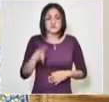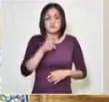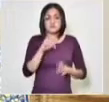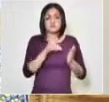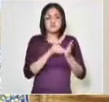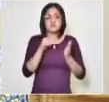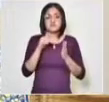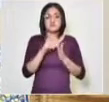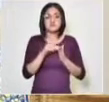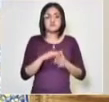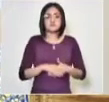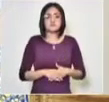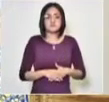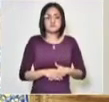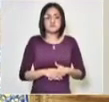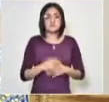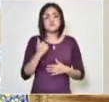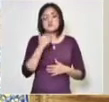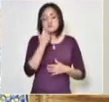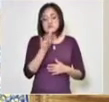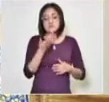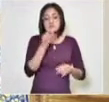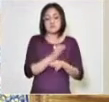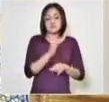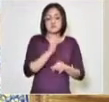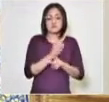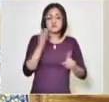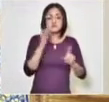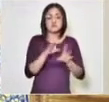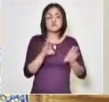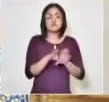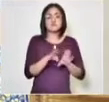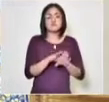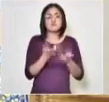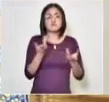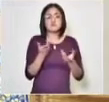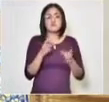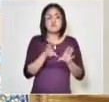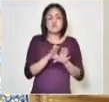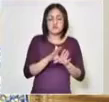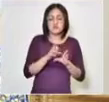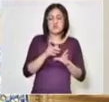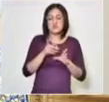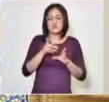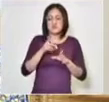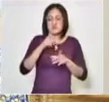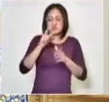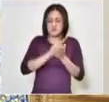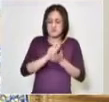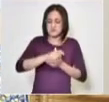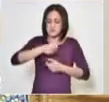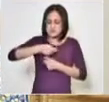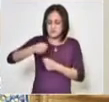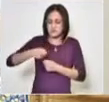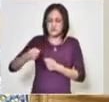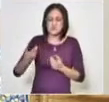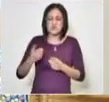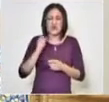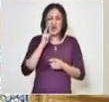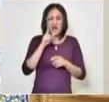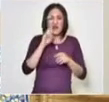200 millones. Y quiere como propósito capacitación, fertilizantes, cualquier tipo de